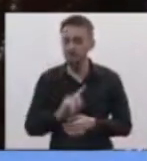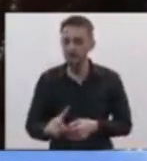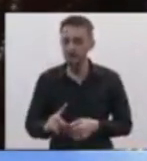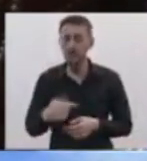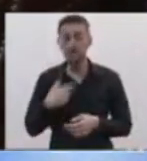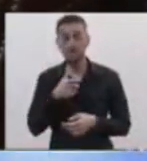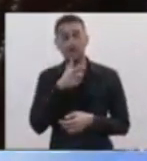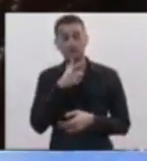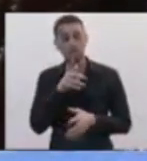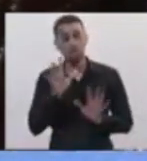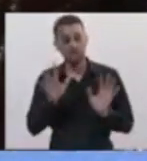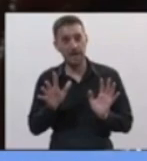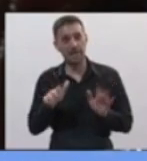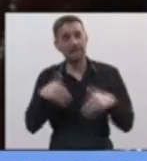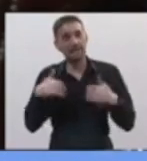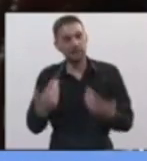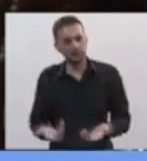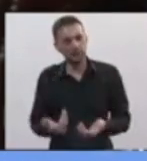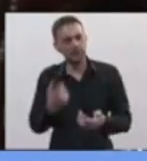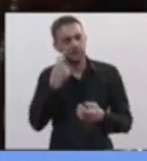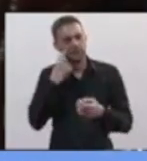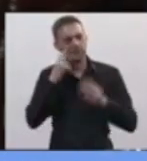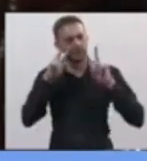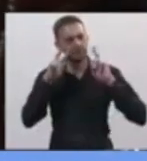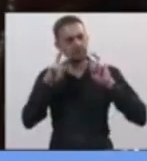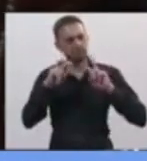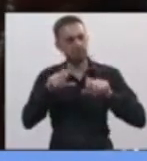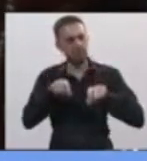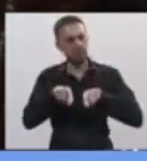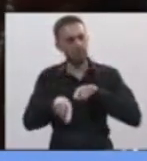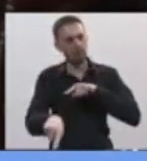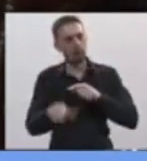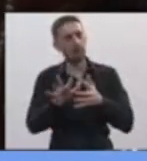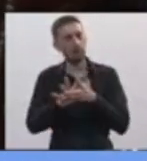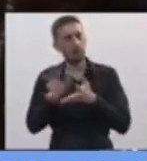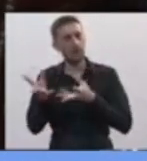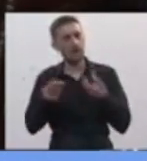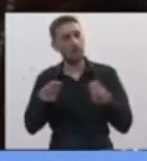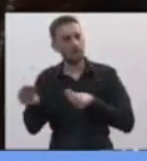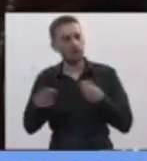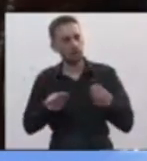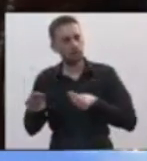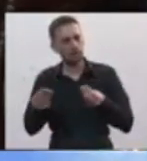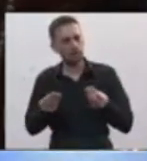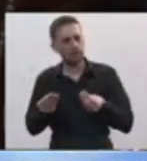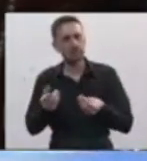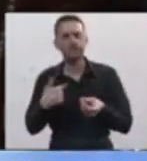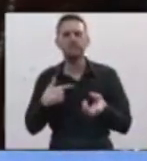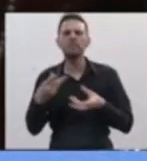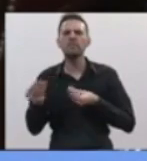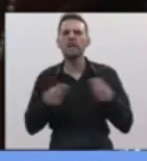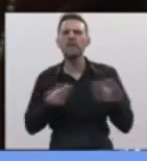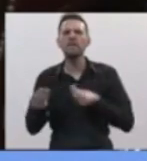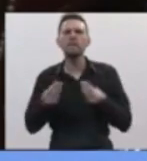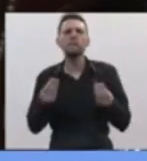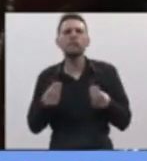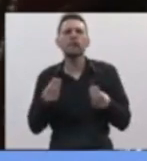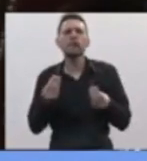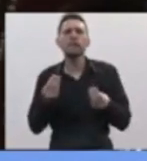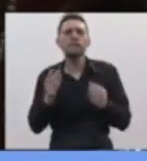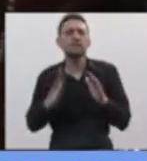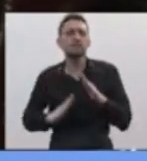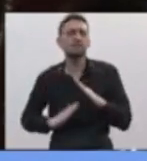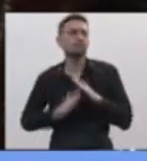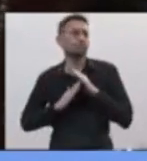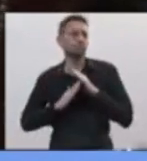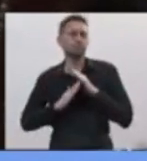me parece que ameritaría entonces una revisión un poco más profunda algunas cosas del presupuesto el presupuesto es un instrumento central en la vida económica